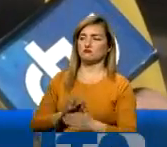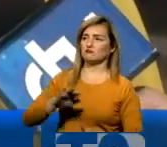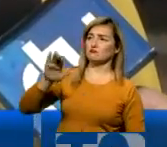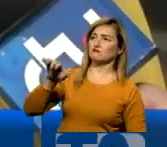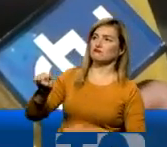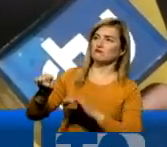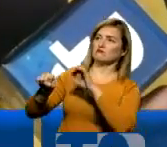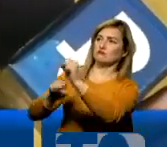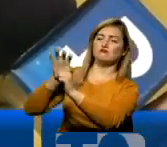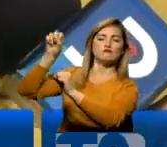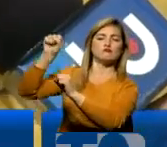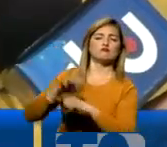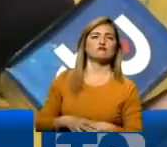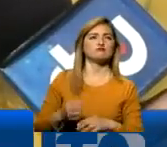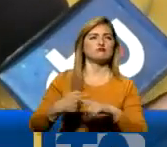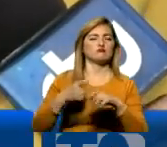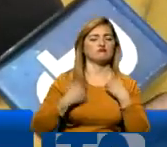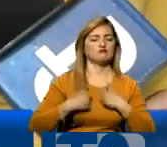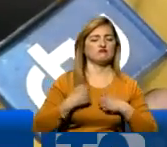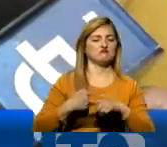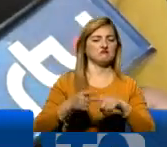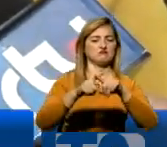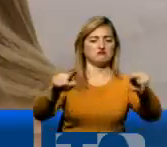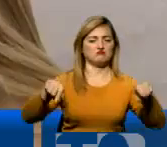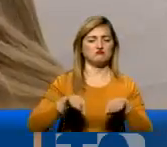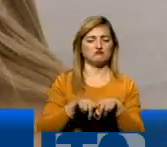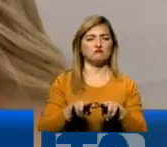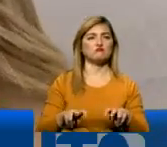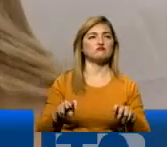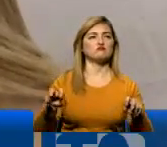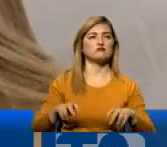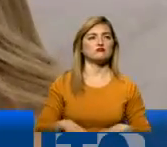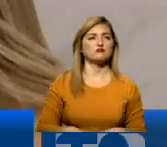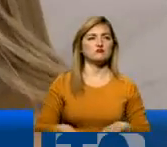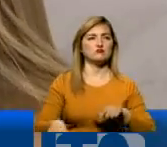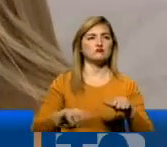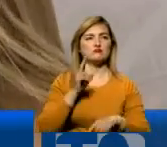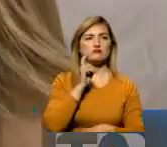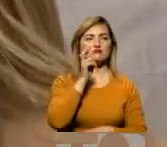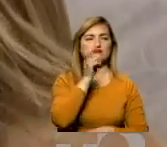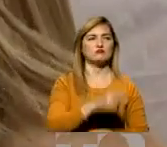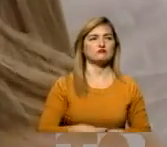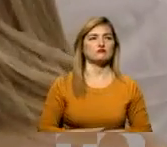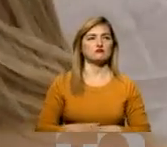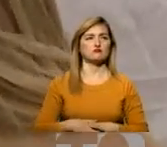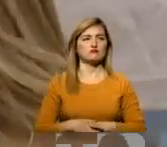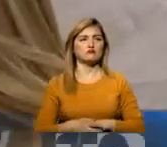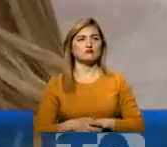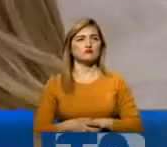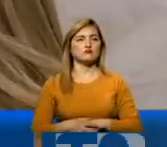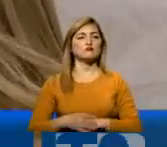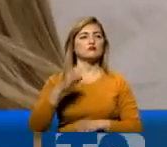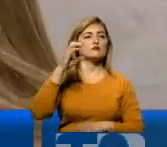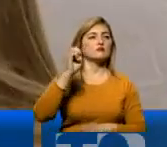pueden hacer hiking, pueden bañarse en nuestras piscinas naturales. En lugares turísticos poseemos en la parroquia urbana de